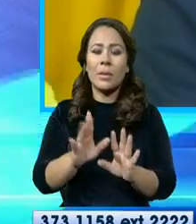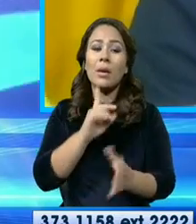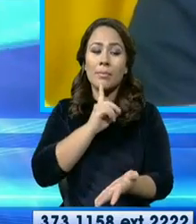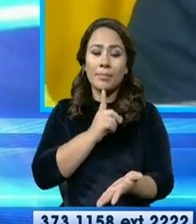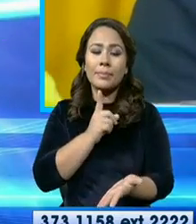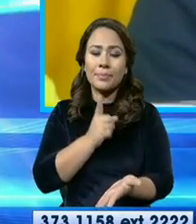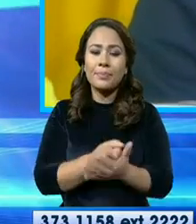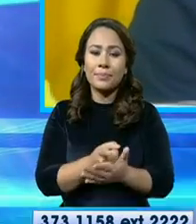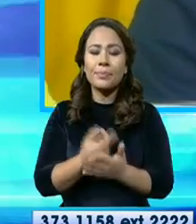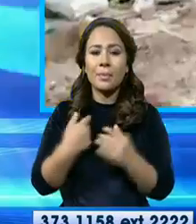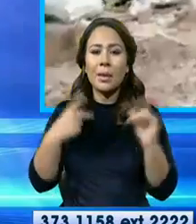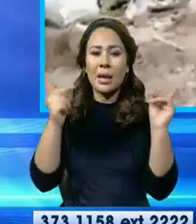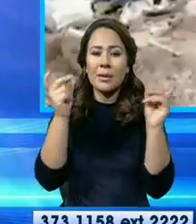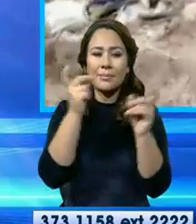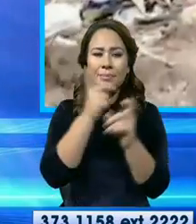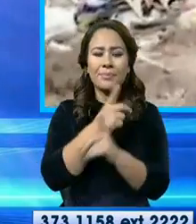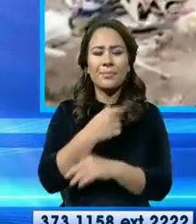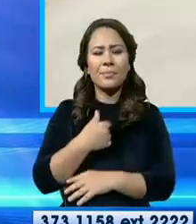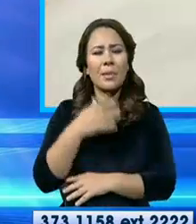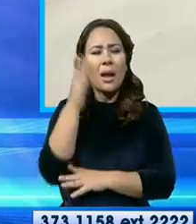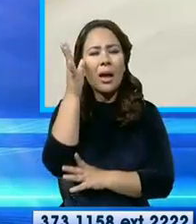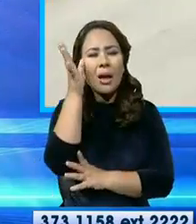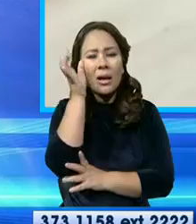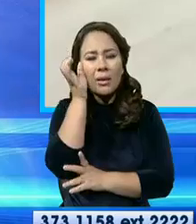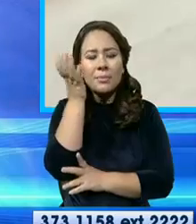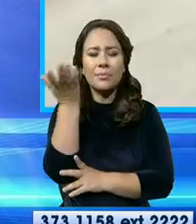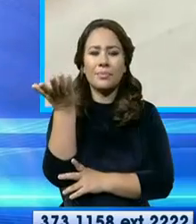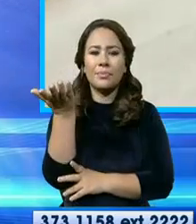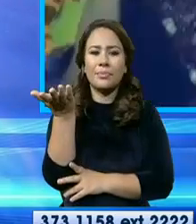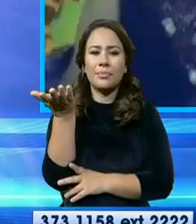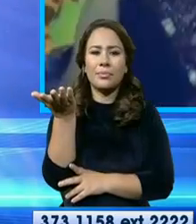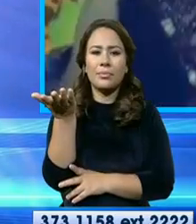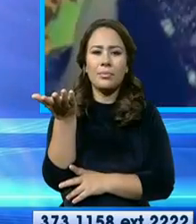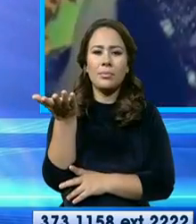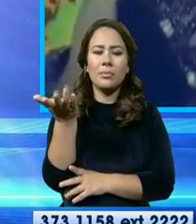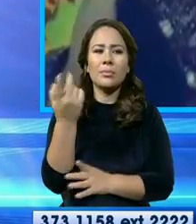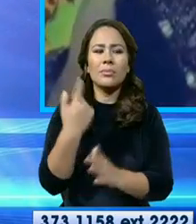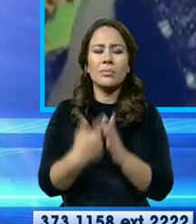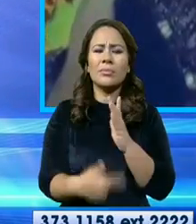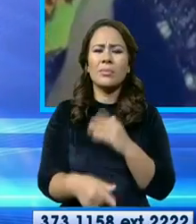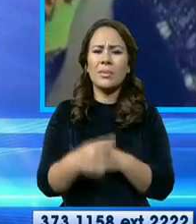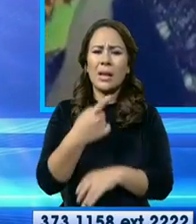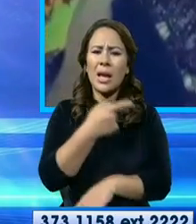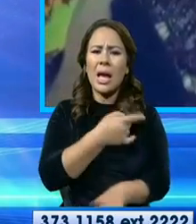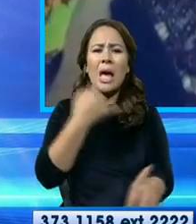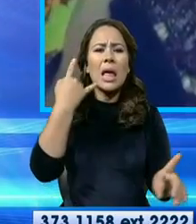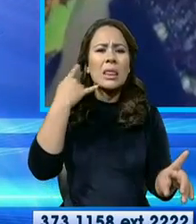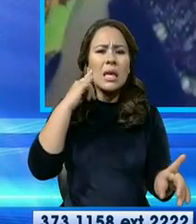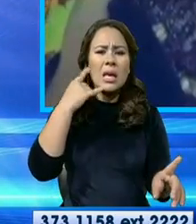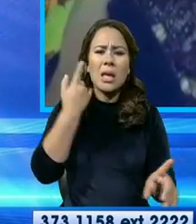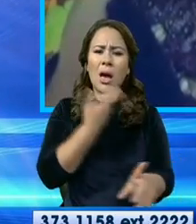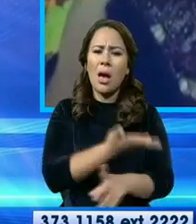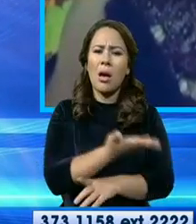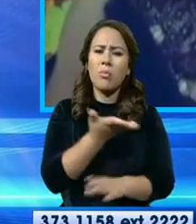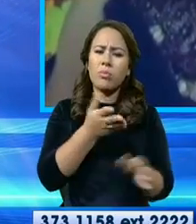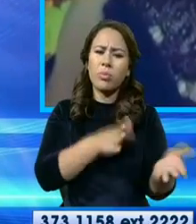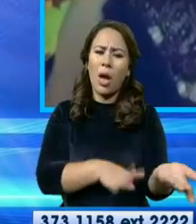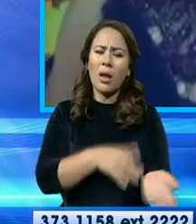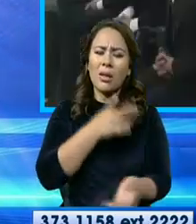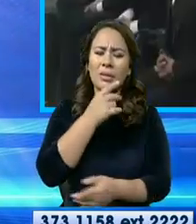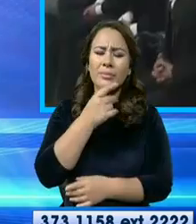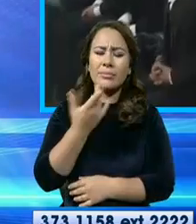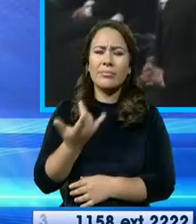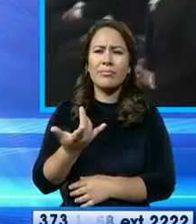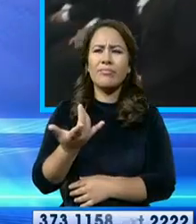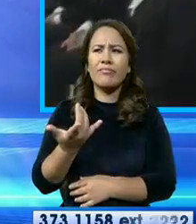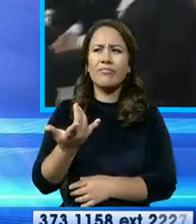verdaderamente nos cuesta creer, ¿verdad?, que precisamente en un mes como este, cuando